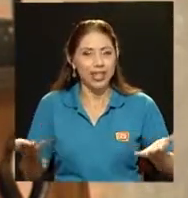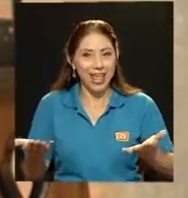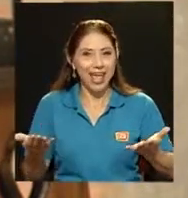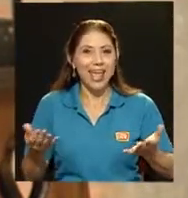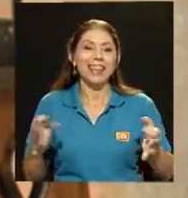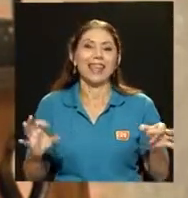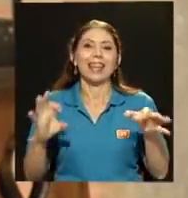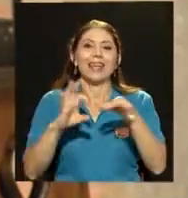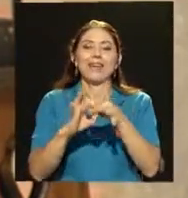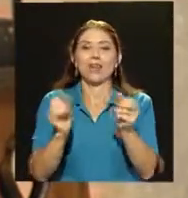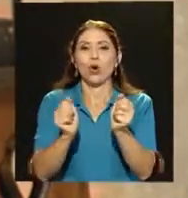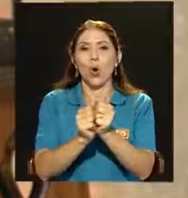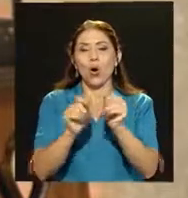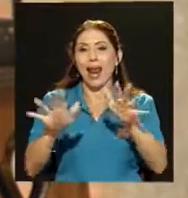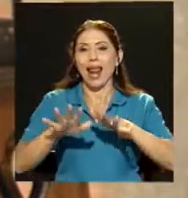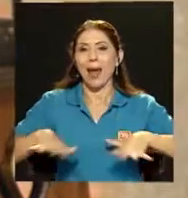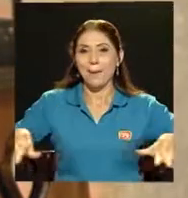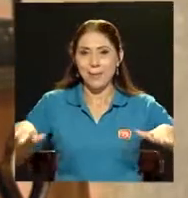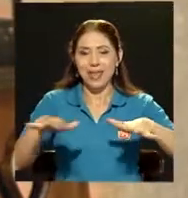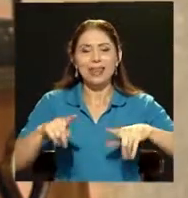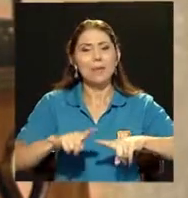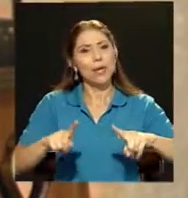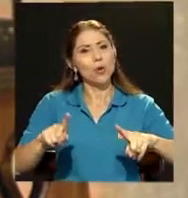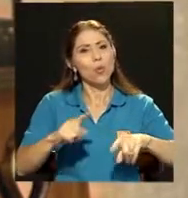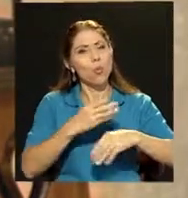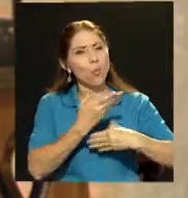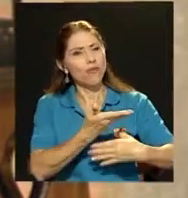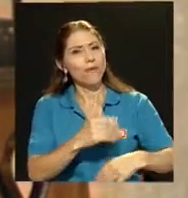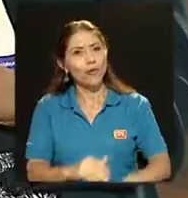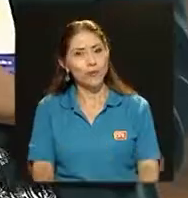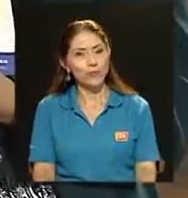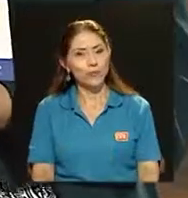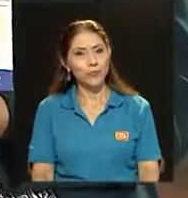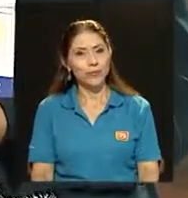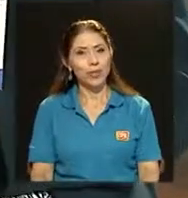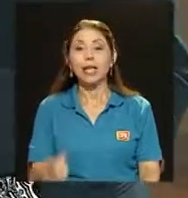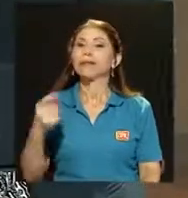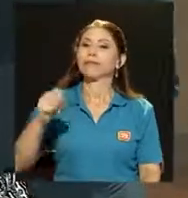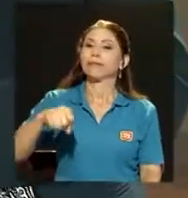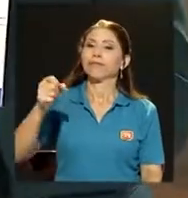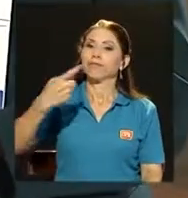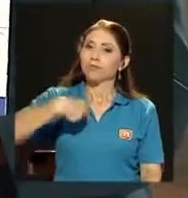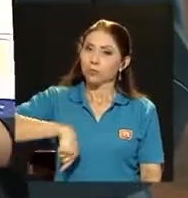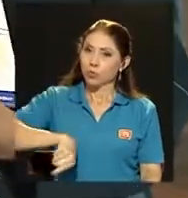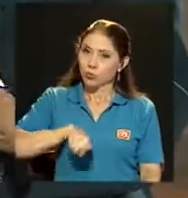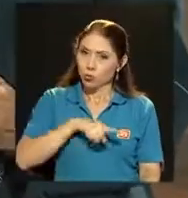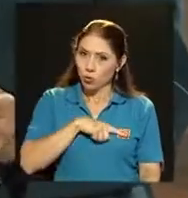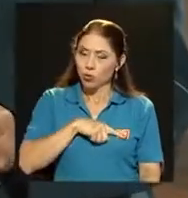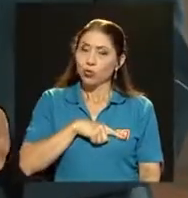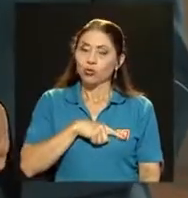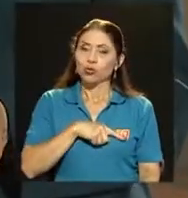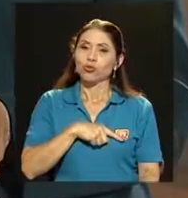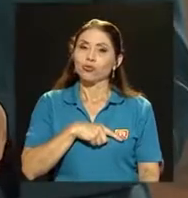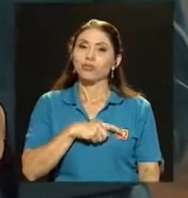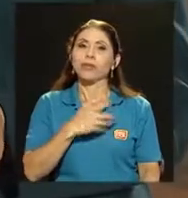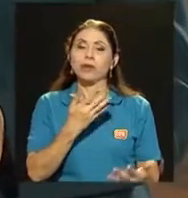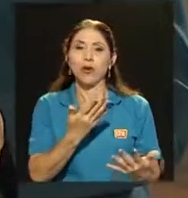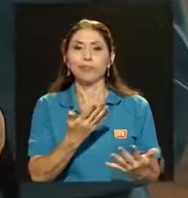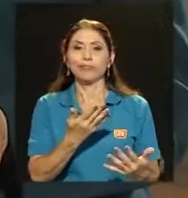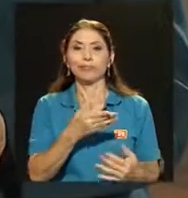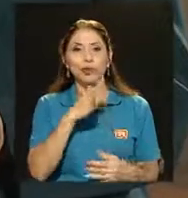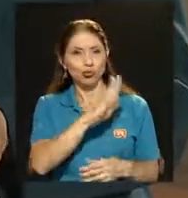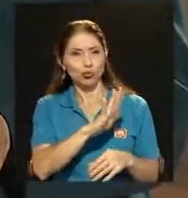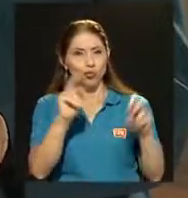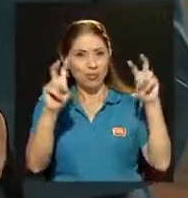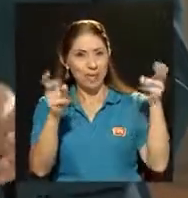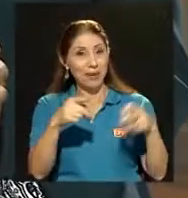el tema del ambiente. Pero por favor, doña Marta. Claro, bueno, nosotros, retomando el tema suyo de